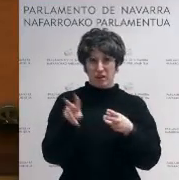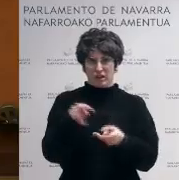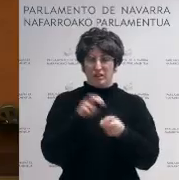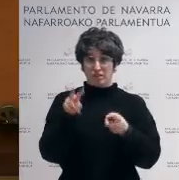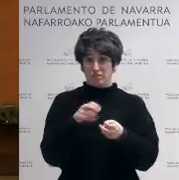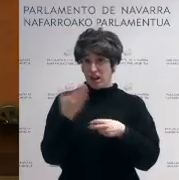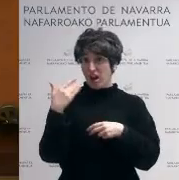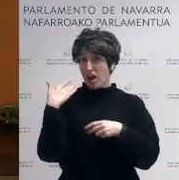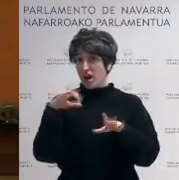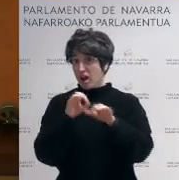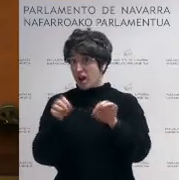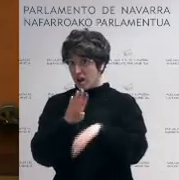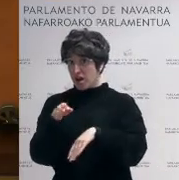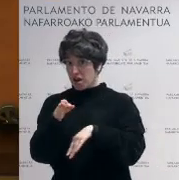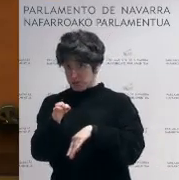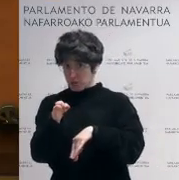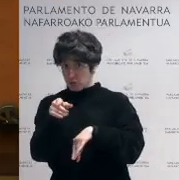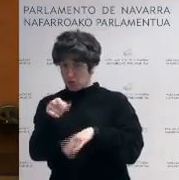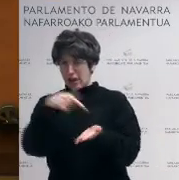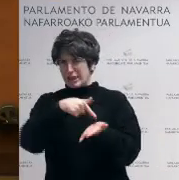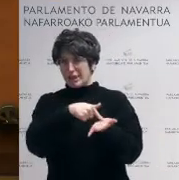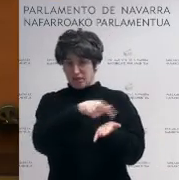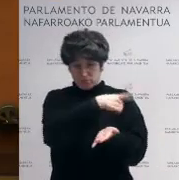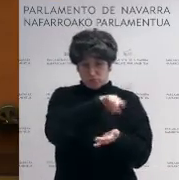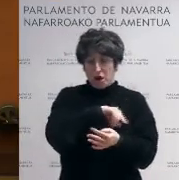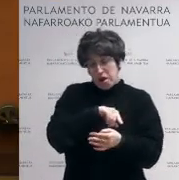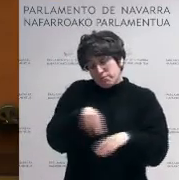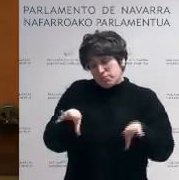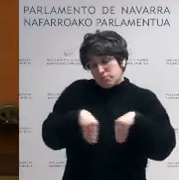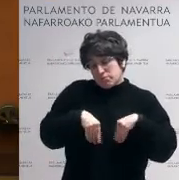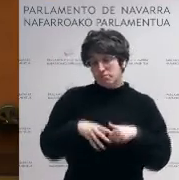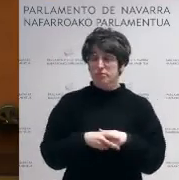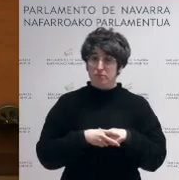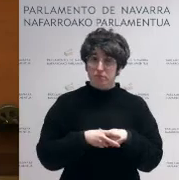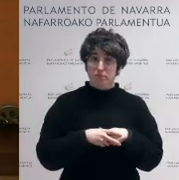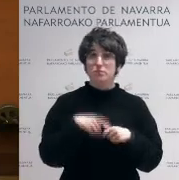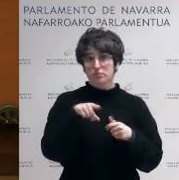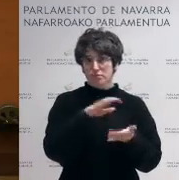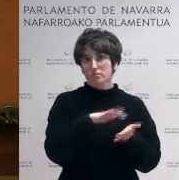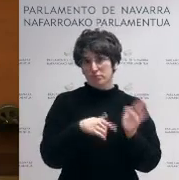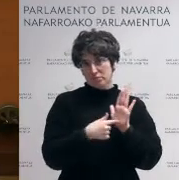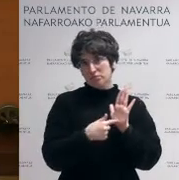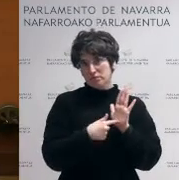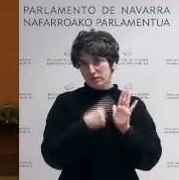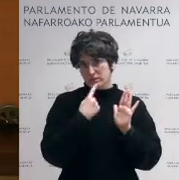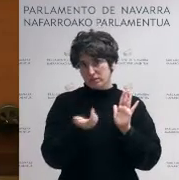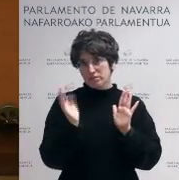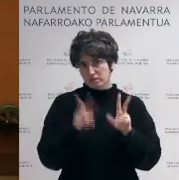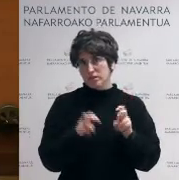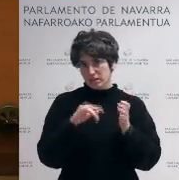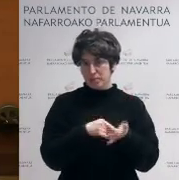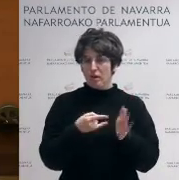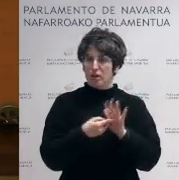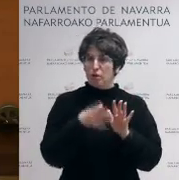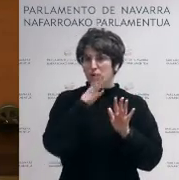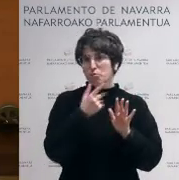exigió Bildu y que ustedes aceptaron, es defendida en ese informe. Una cuestión técnica, claro, que aporta rigor y